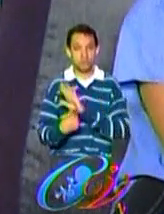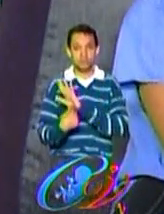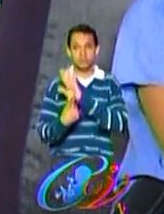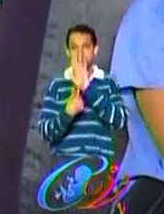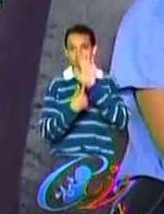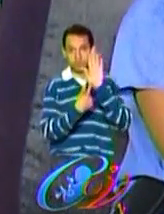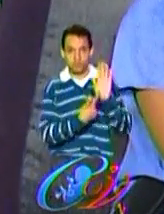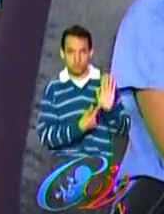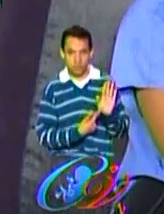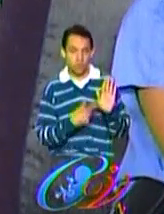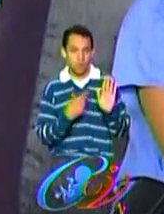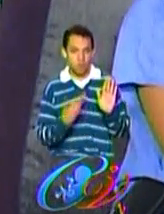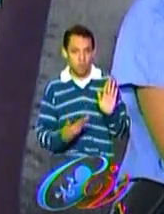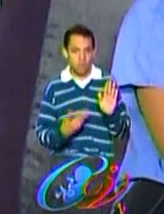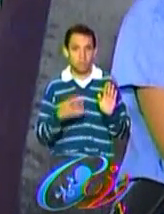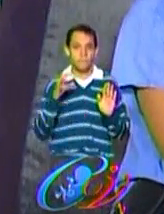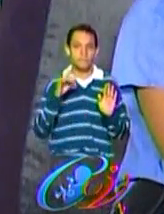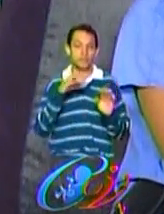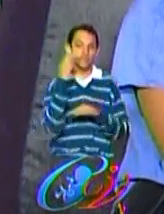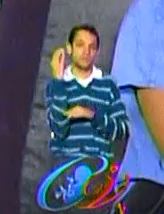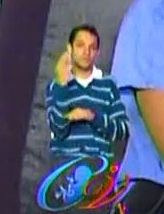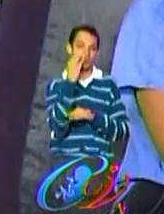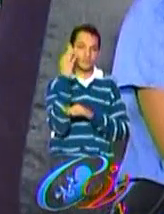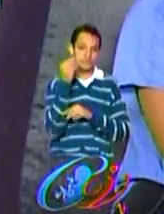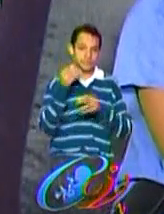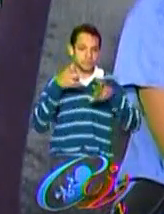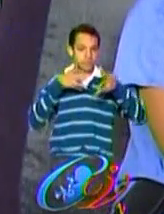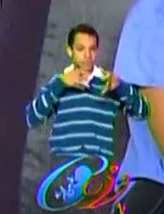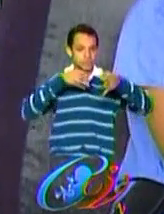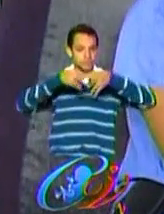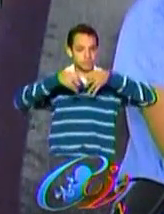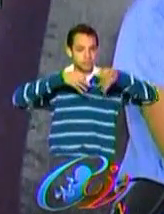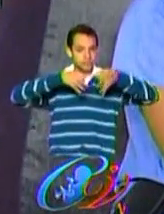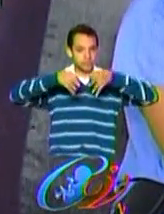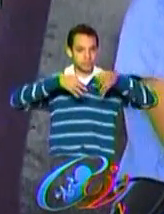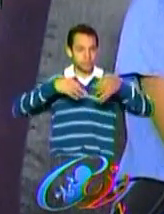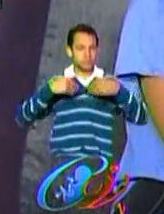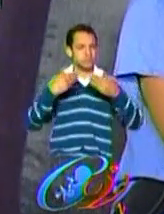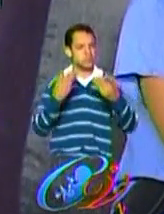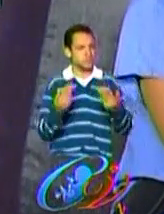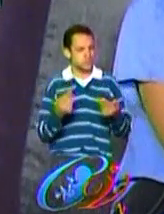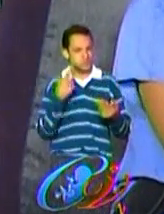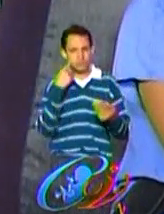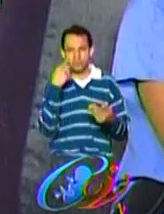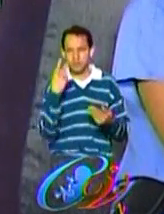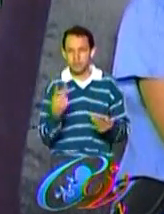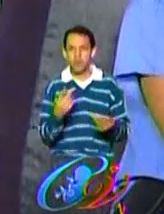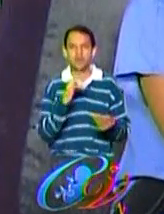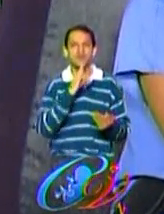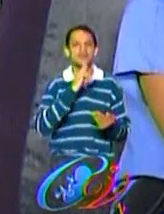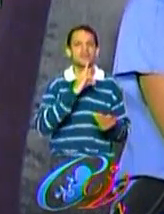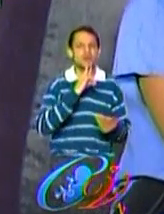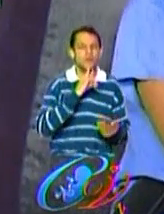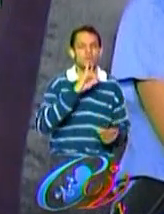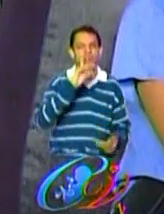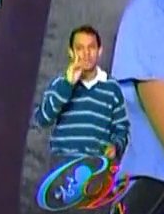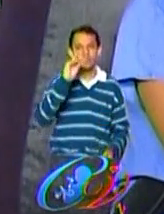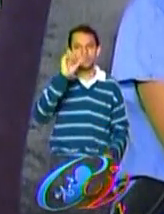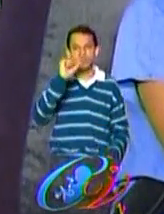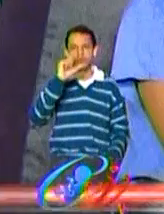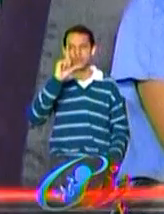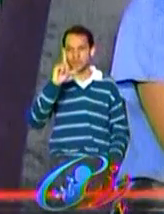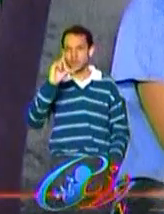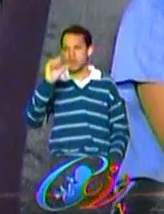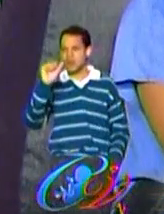pues obviamente mi país. Esto es algo que hemos visto pues en Dallas, en todos los estados de Estados